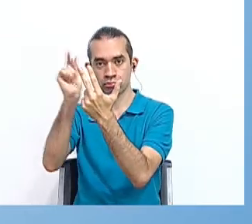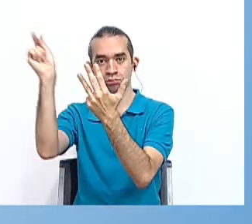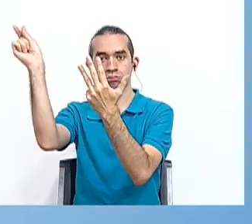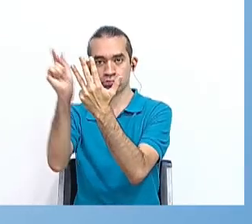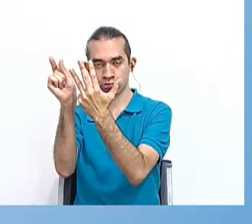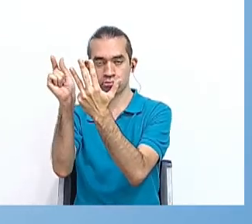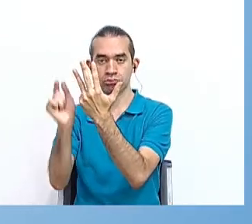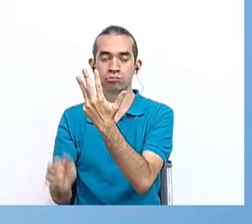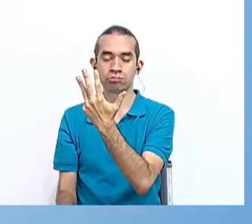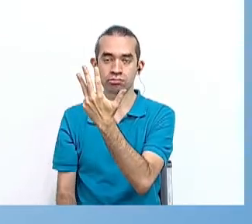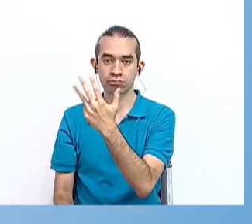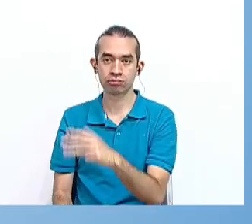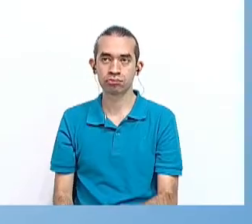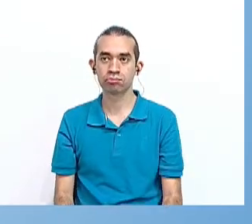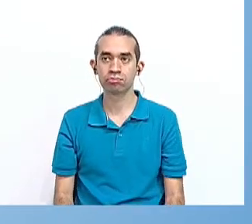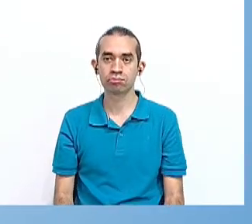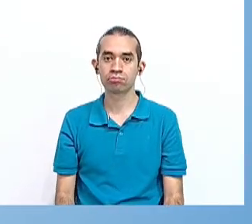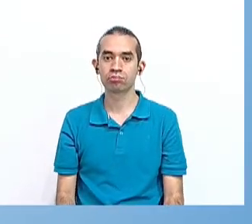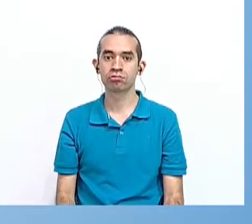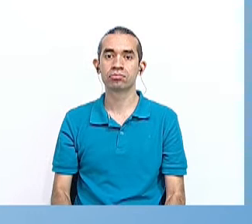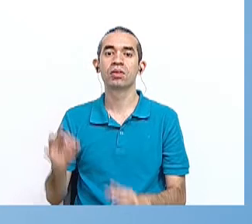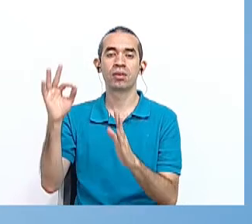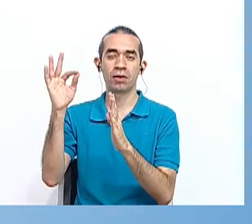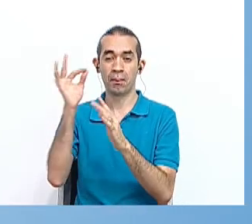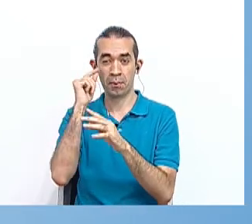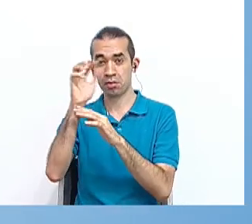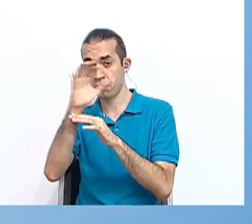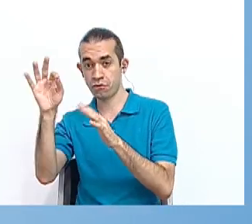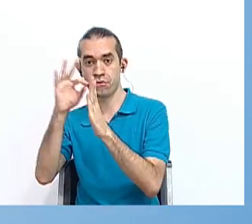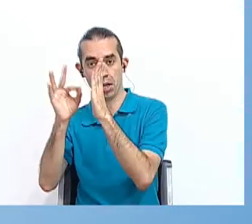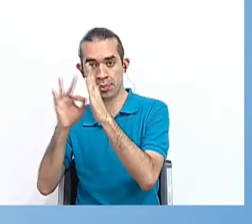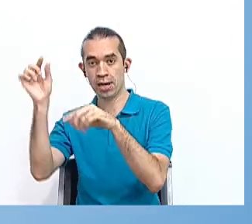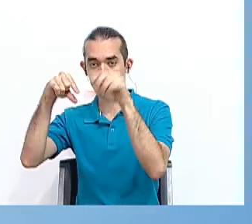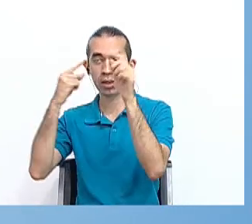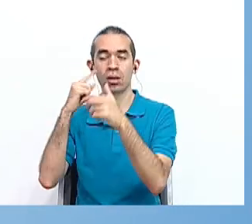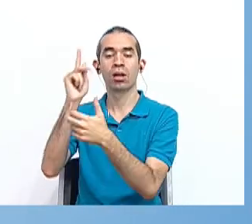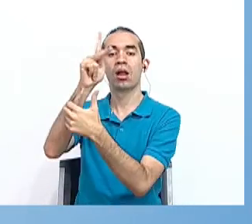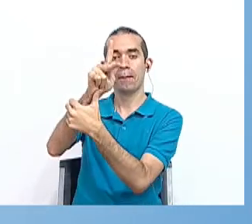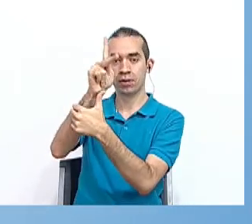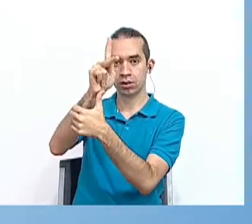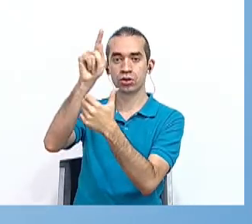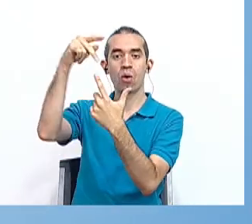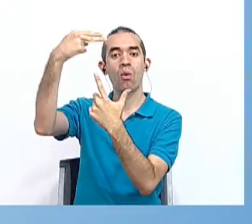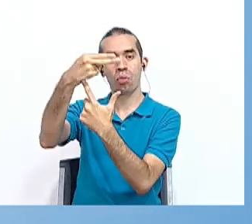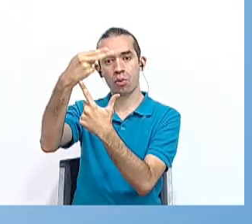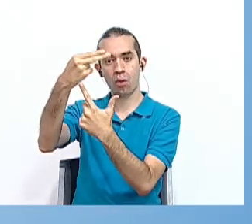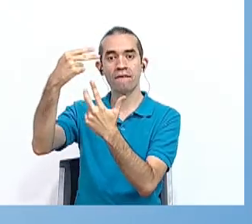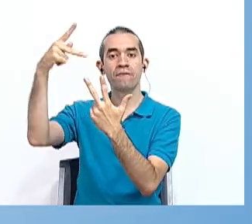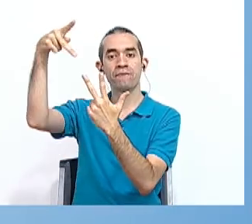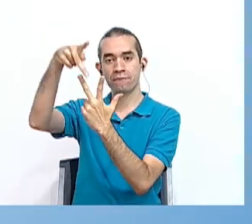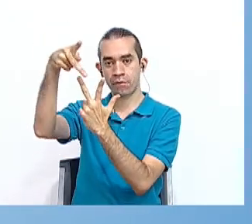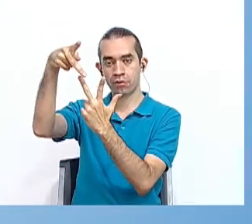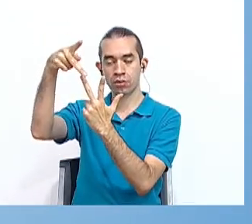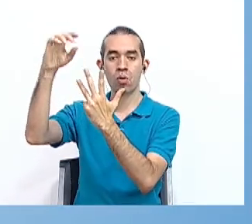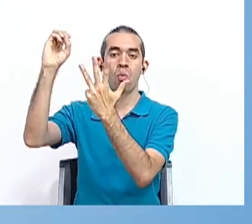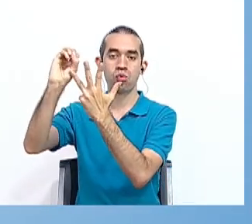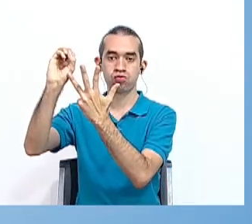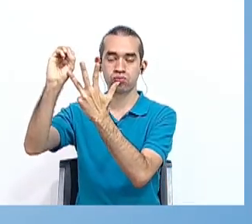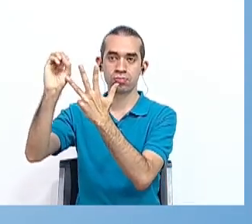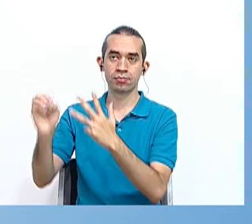4 elementos diferentes. En esta fórmula química vemos potasio, hidrógeno, fósforo y